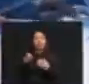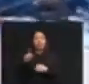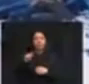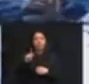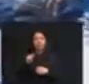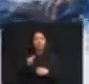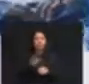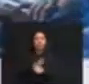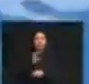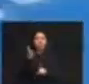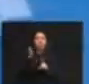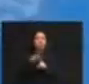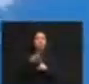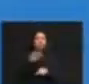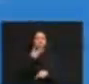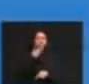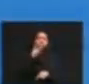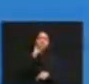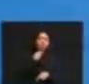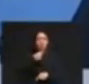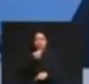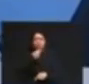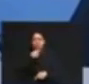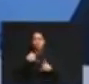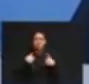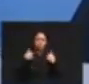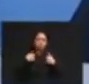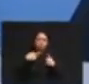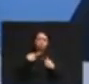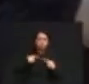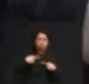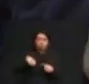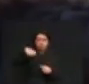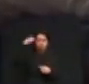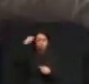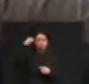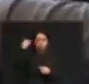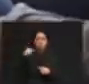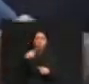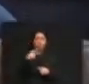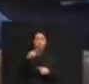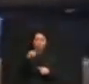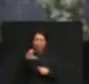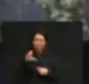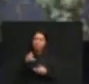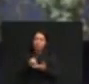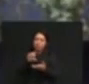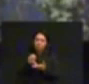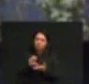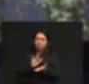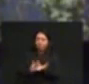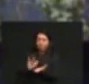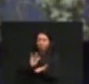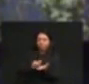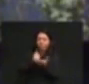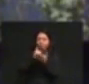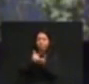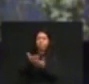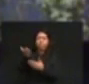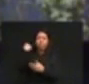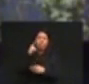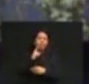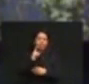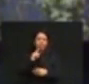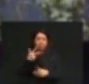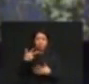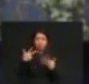ayudar a niños, jóvenes y adultos con parálisis cerebral. Fue fundada por 8 madres de familia que en aquellos momentos se dieron